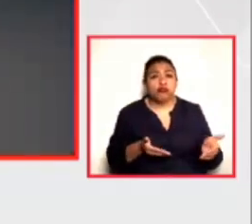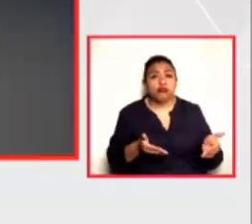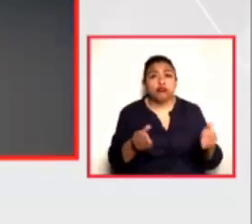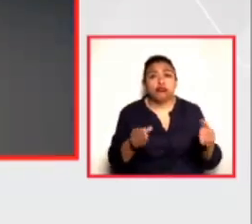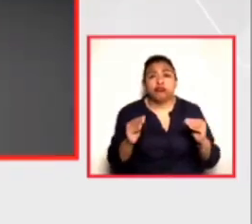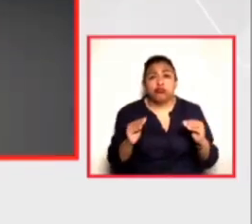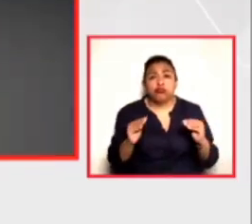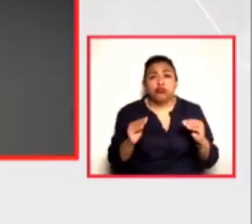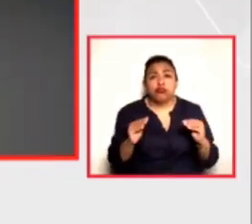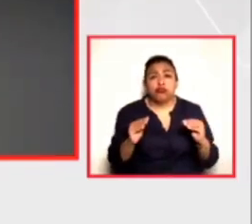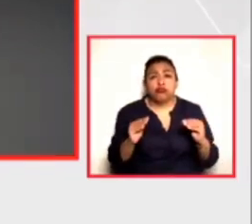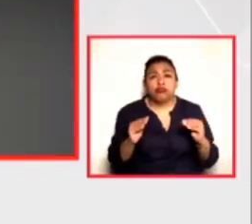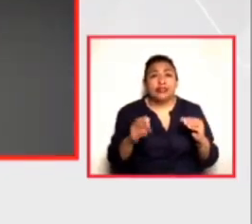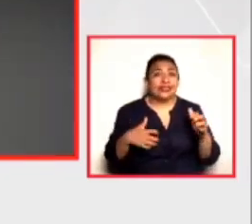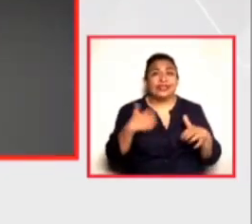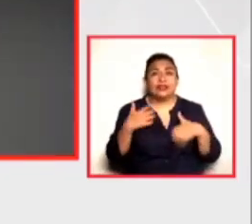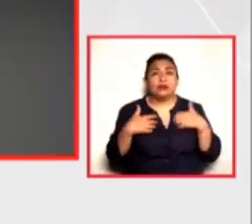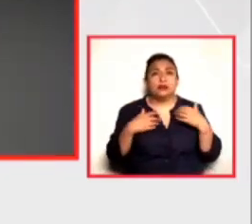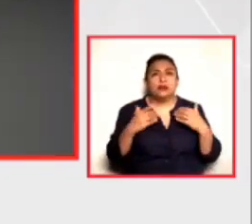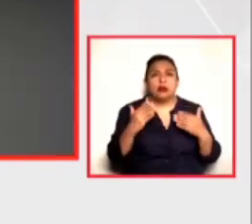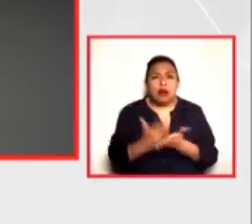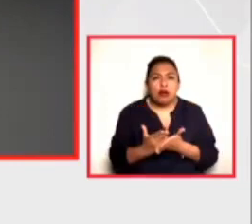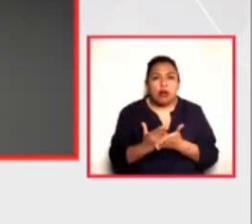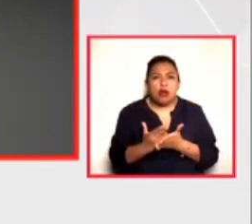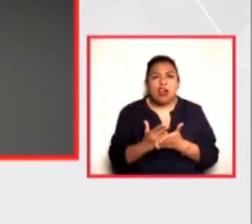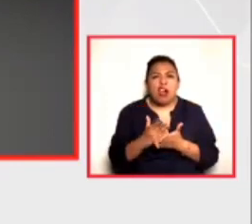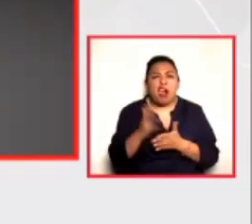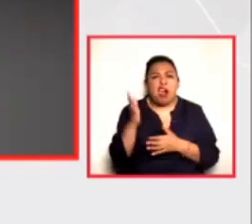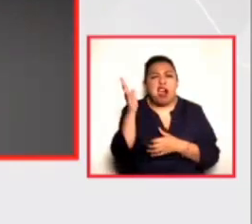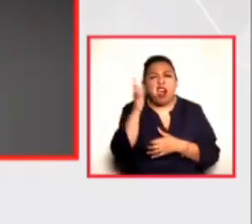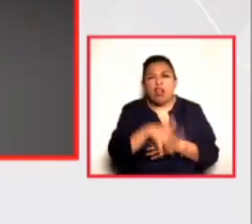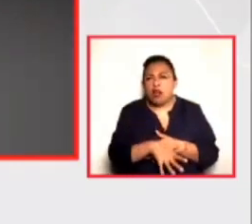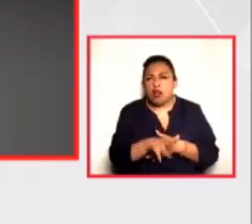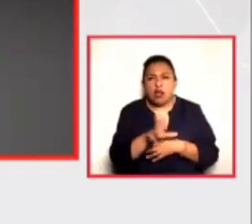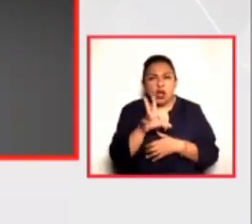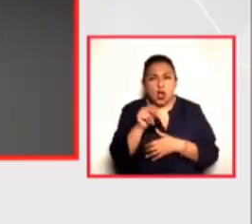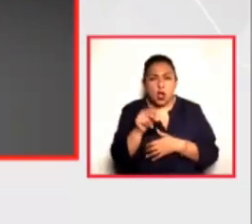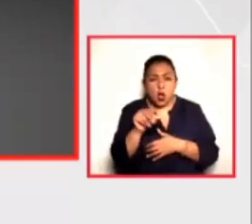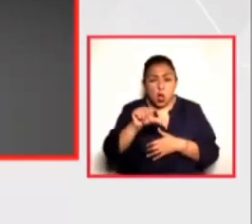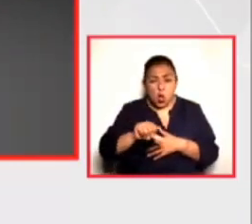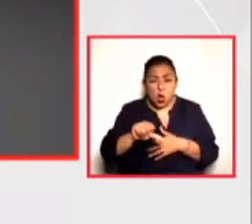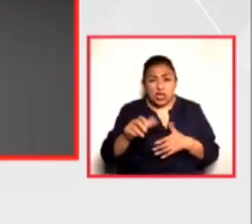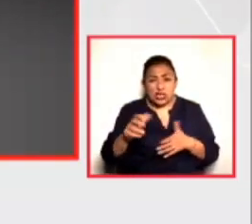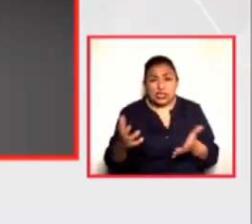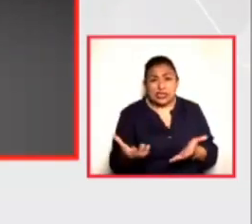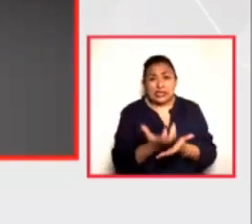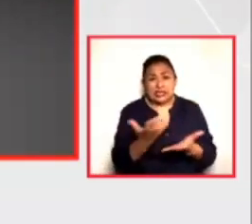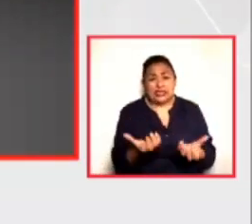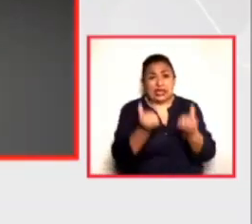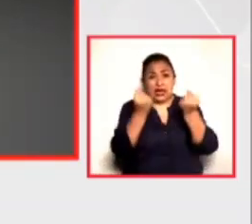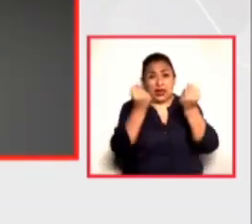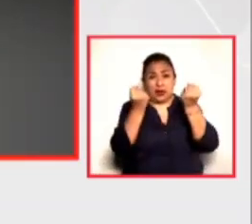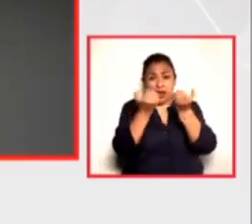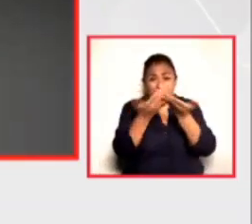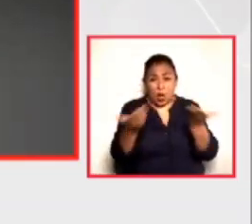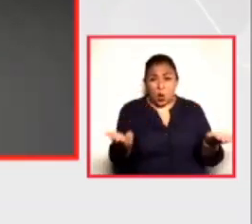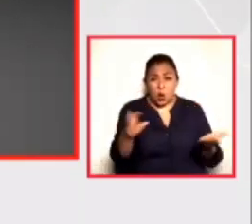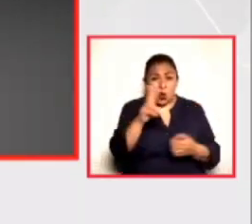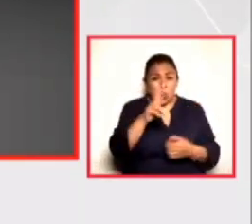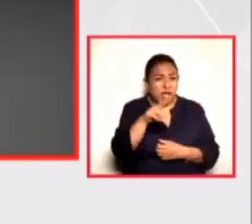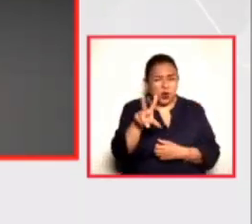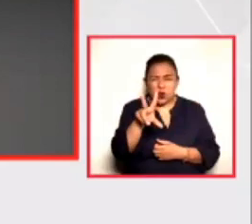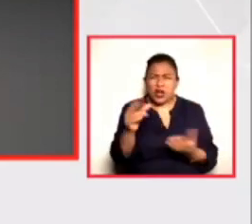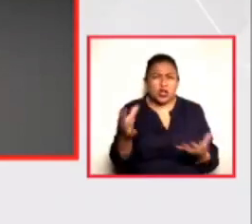el júbilo, no quieras con desgana, no te salves ahora ni nunca, no te salves. No te llenes